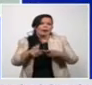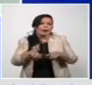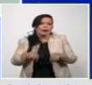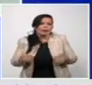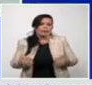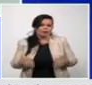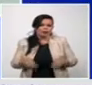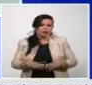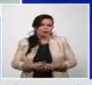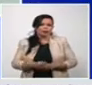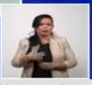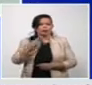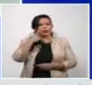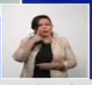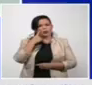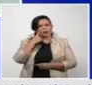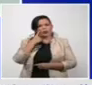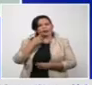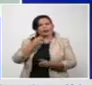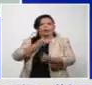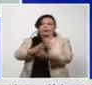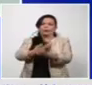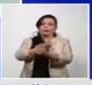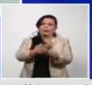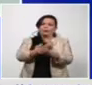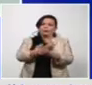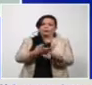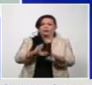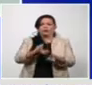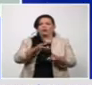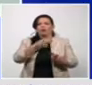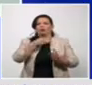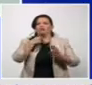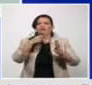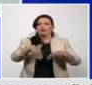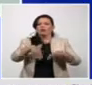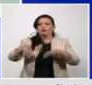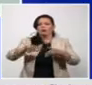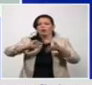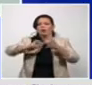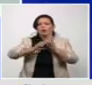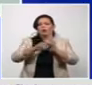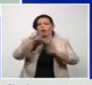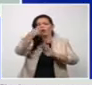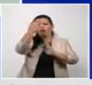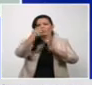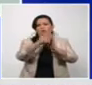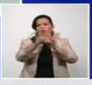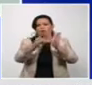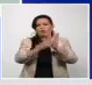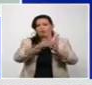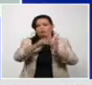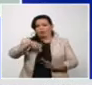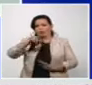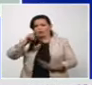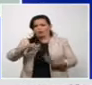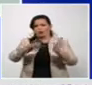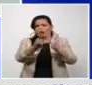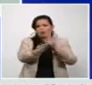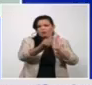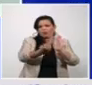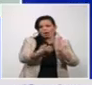de letalidad de fallecidos por millón de habitantes de 24, que cuando uno lo ve ahí dice,